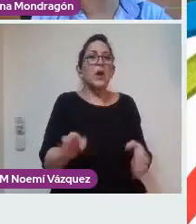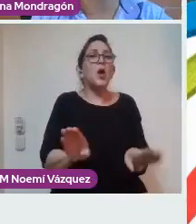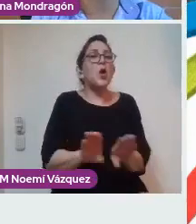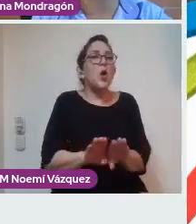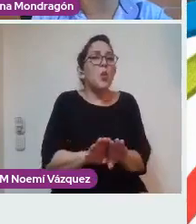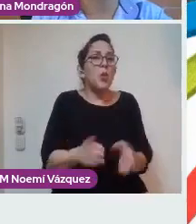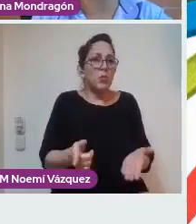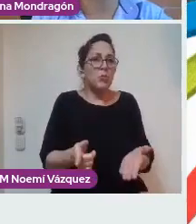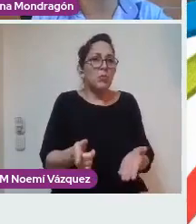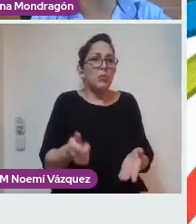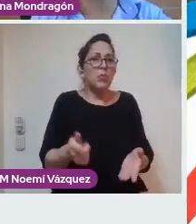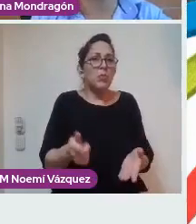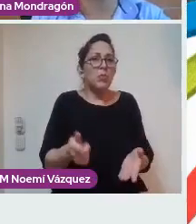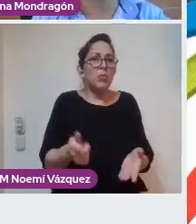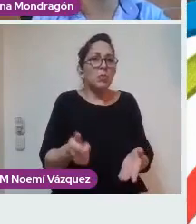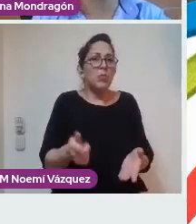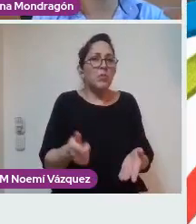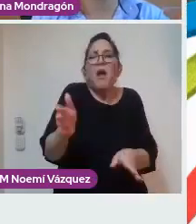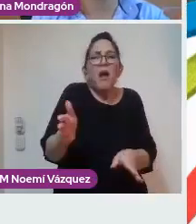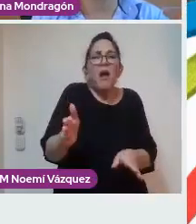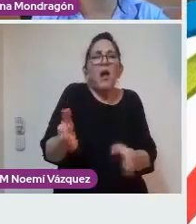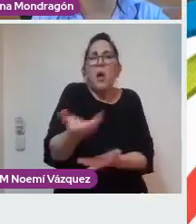¿qué puedo hacer para yo no